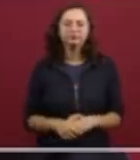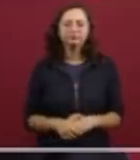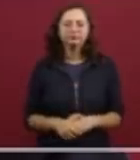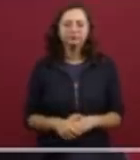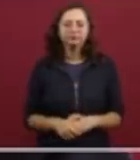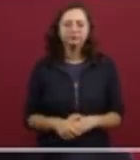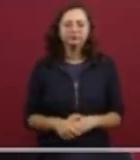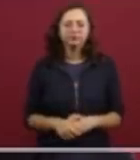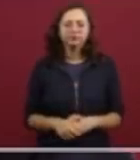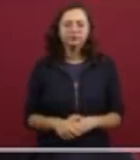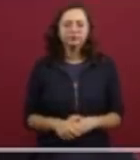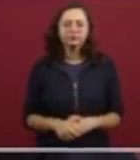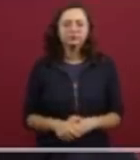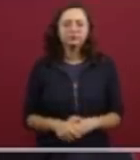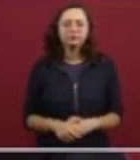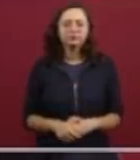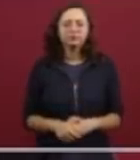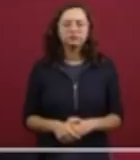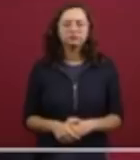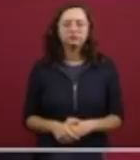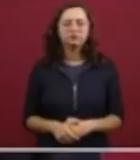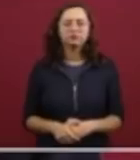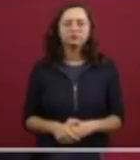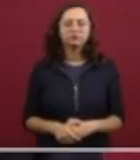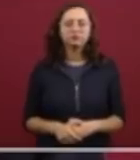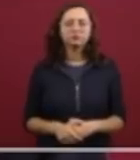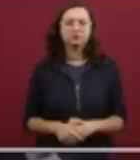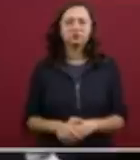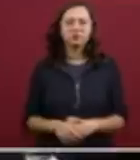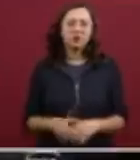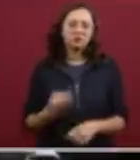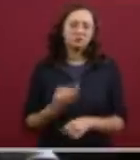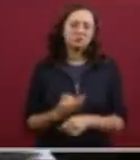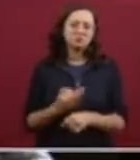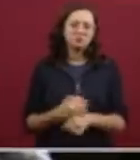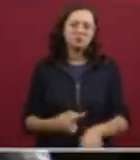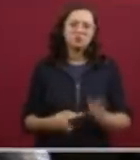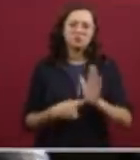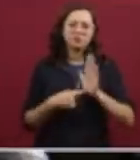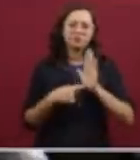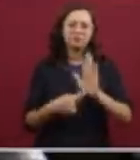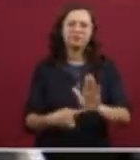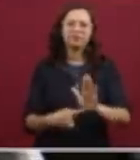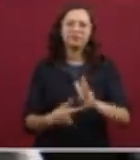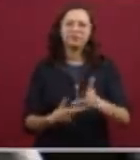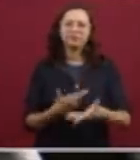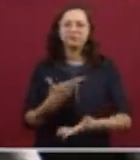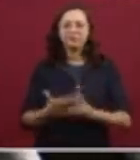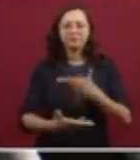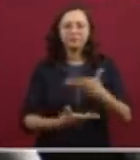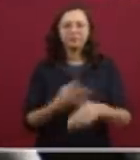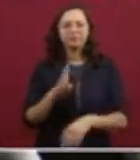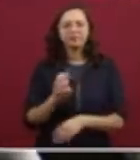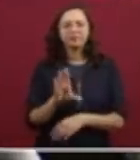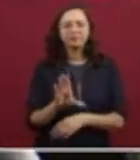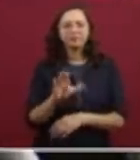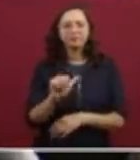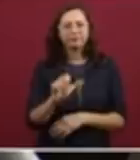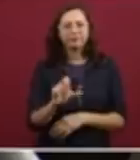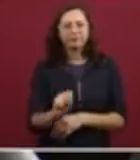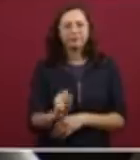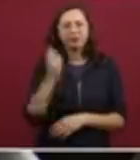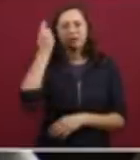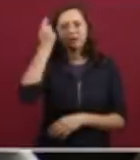Vamos a que conozcan cómo vamos en la entrega de las becas. Todo